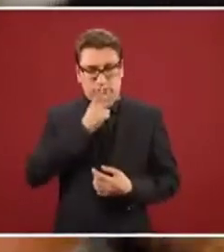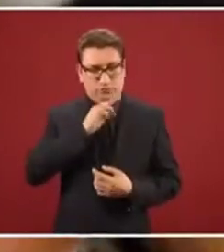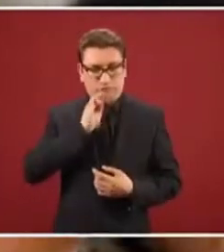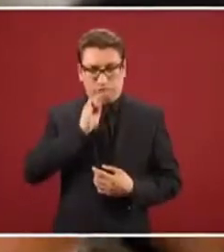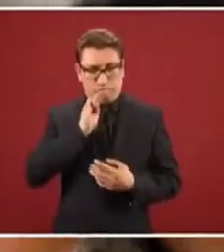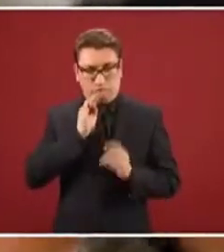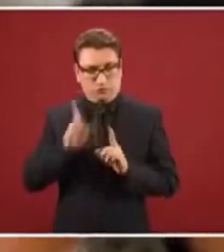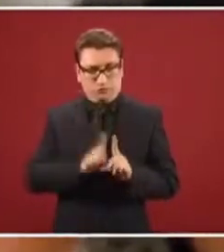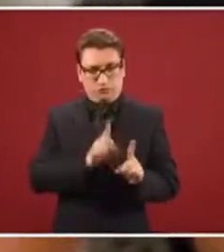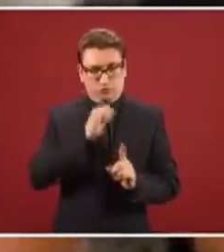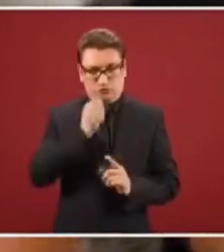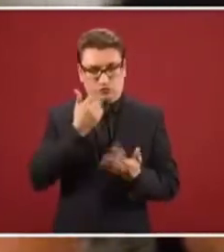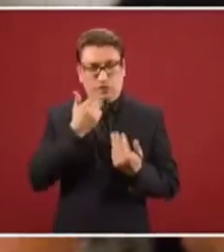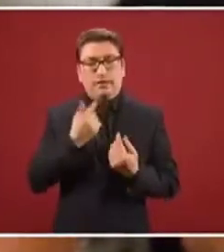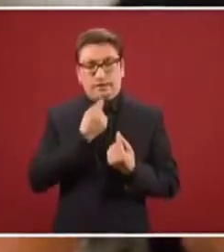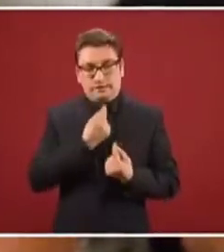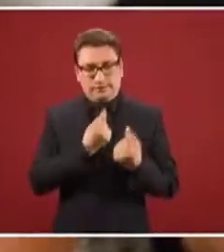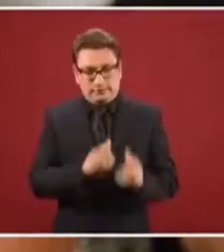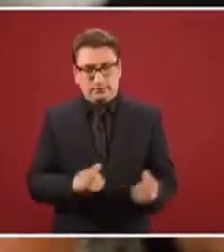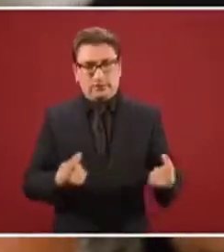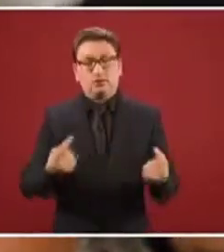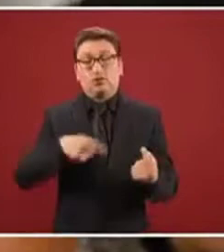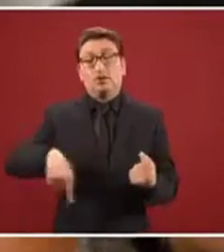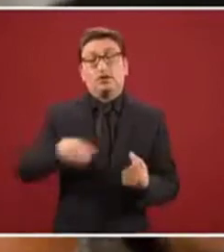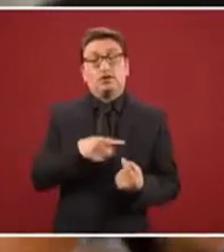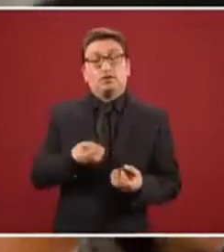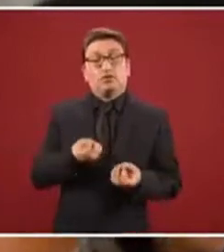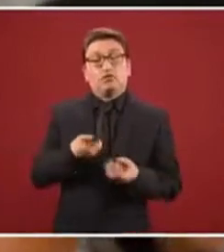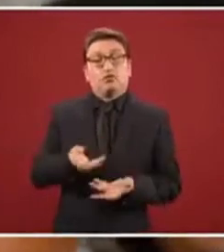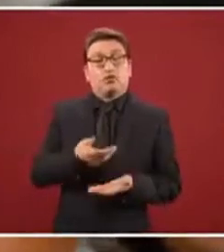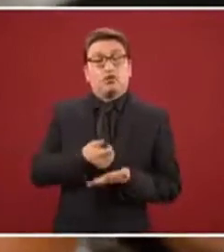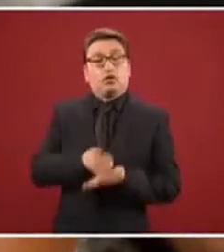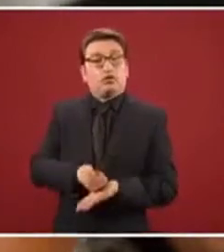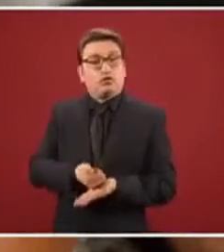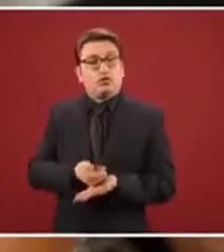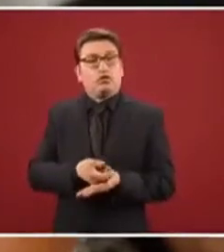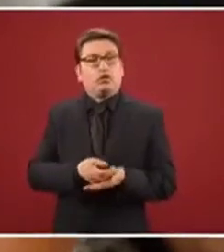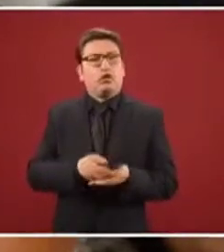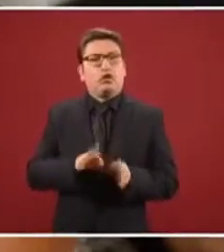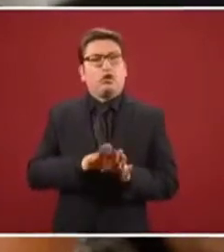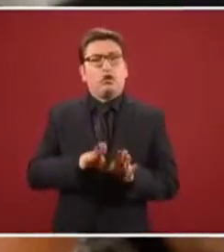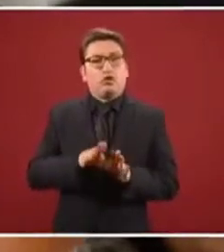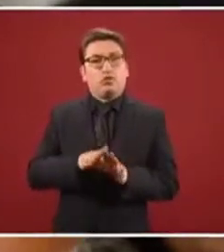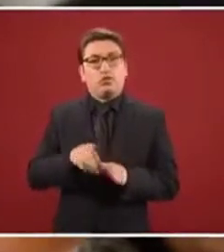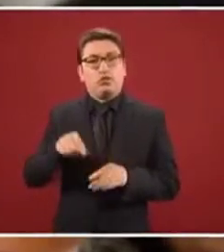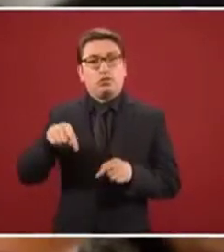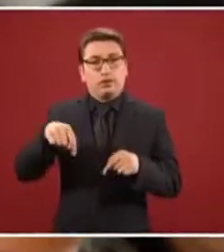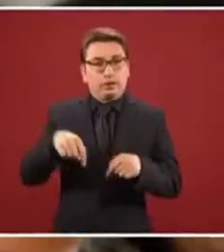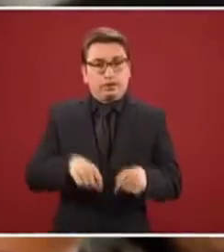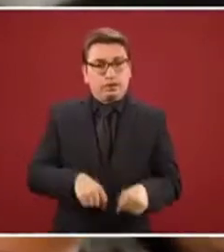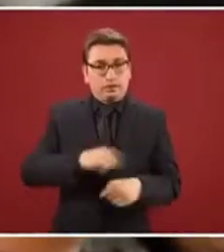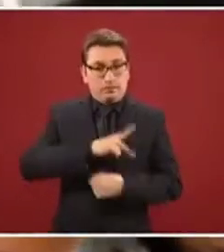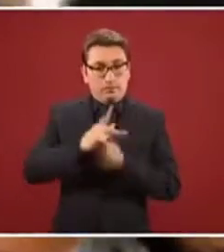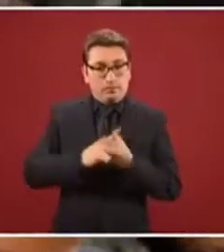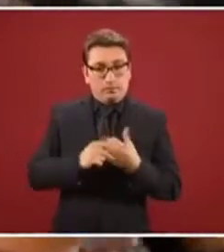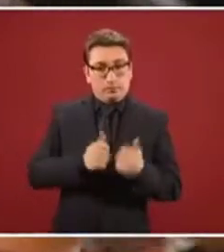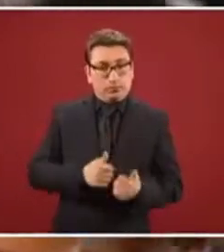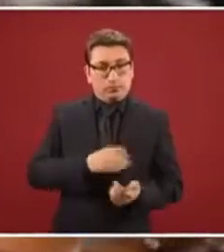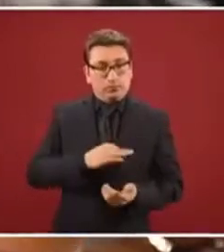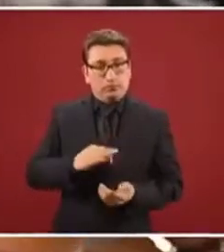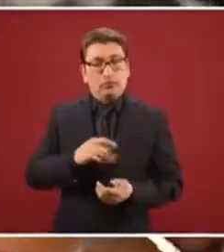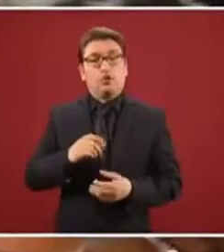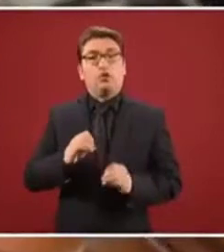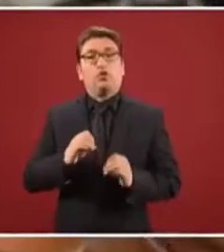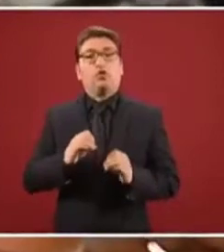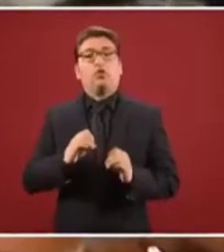no acompañados. Se les va a brindar o están en proceso de brindarles la patria potestad por parte de nuestro país.